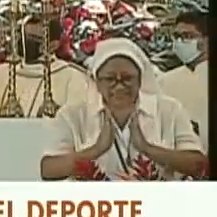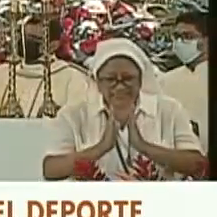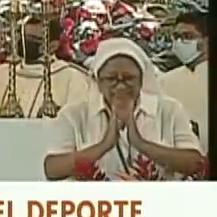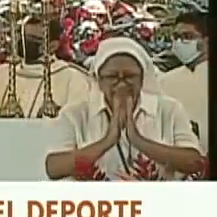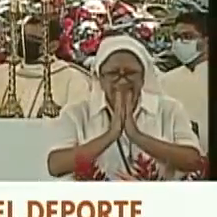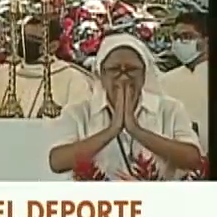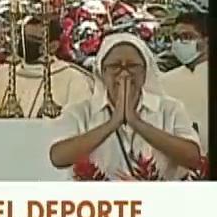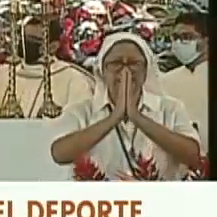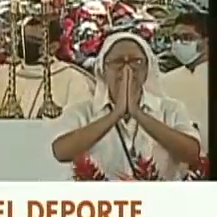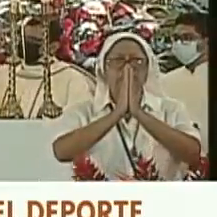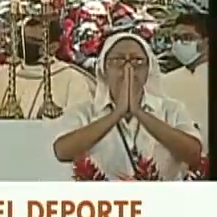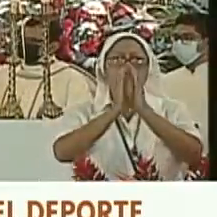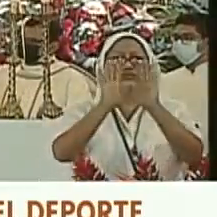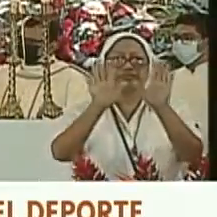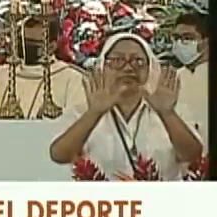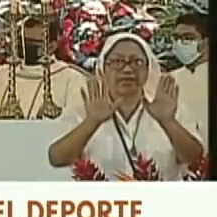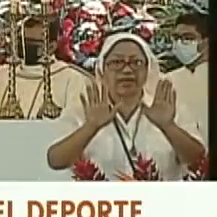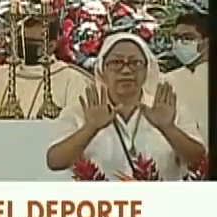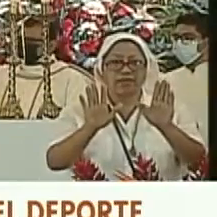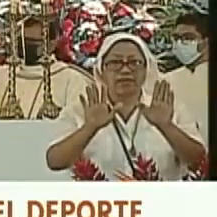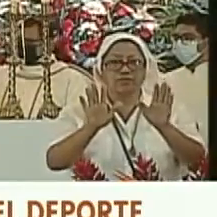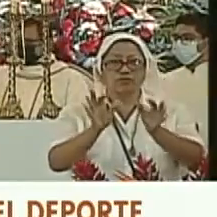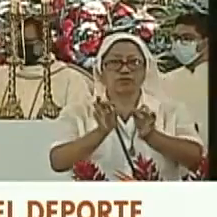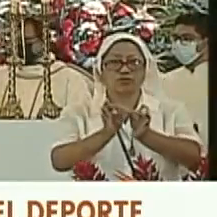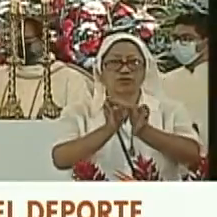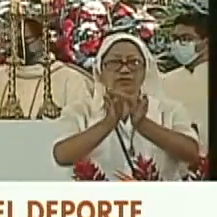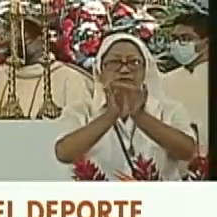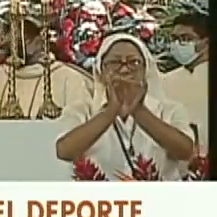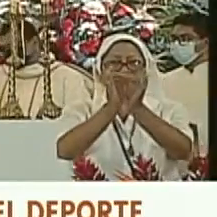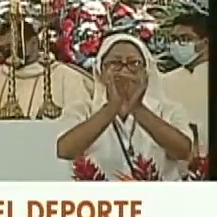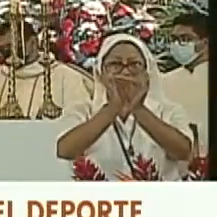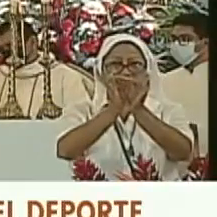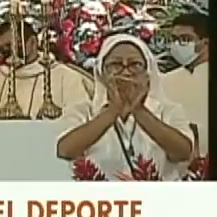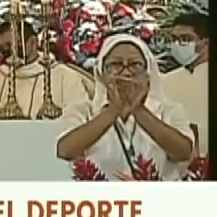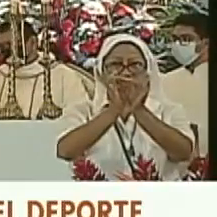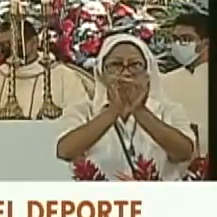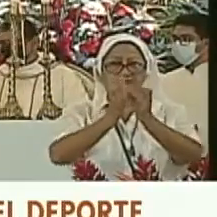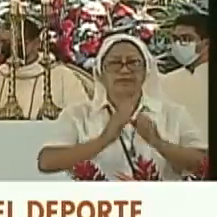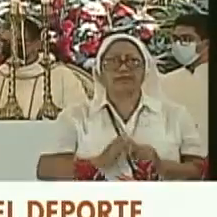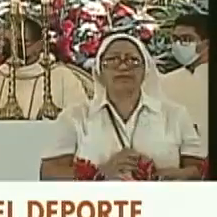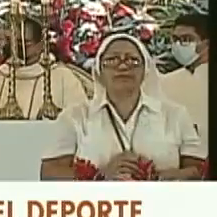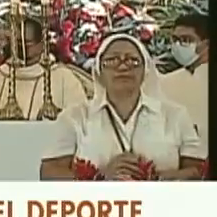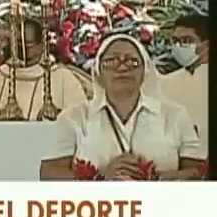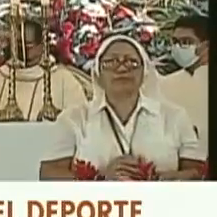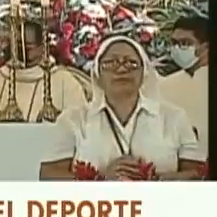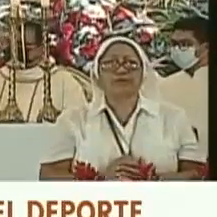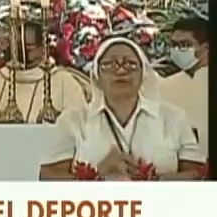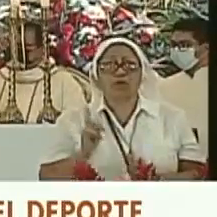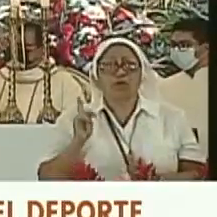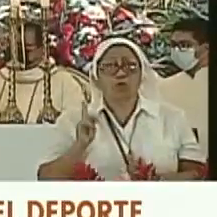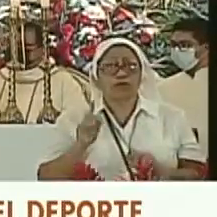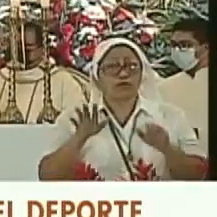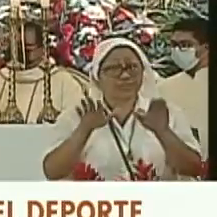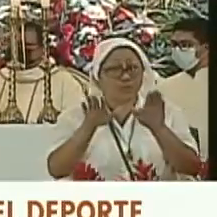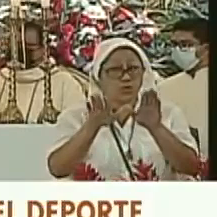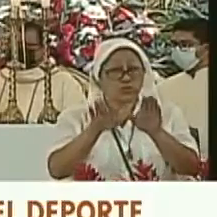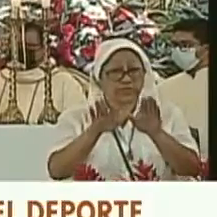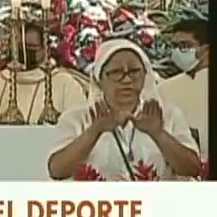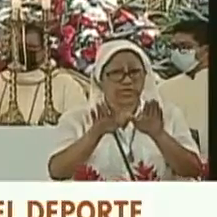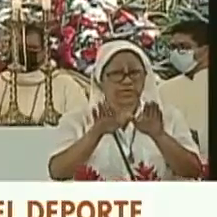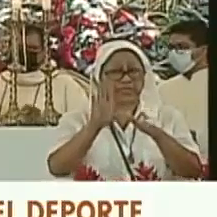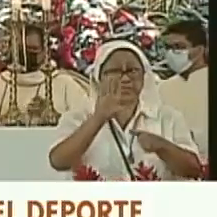de que cuando se consagra el cáliz se cantaban las estrofas del Himno Nacional